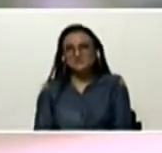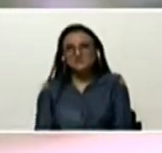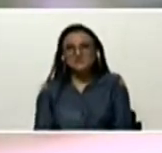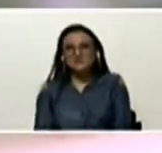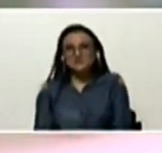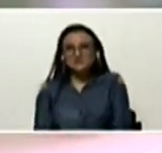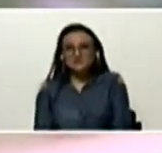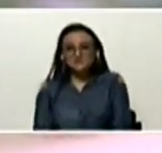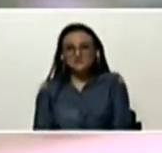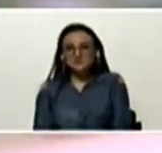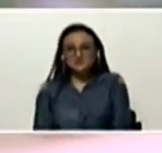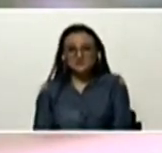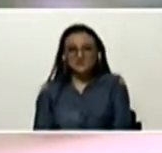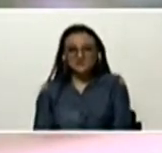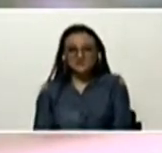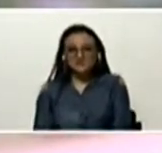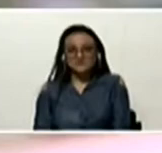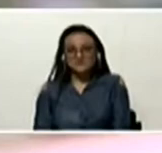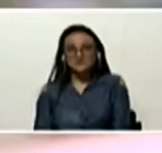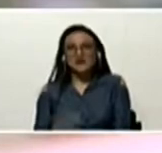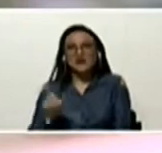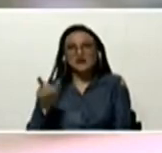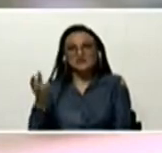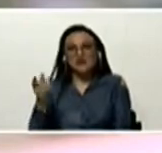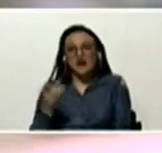Aquí está Cilita, procuradora.